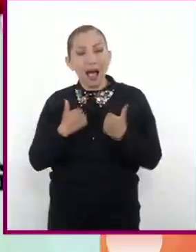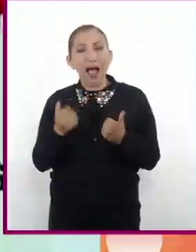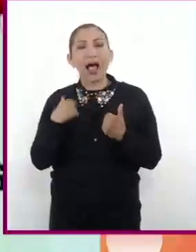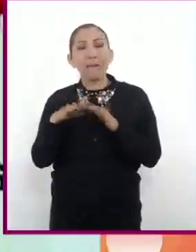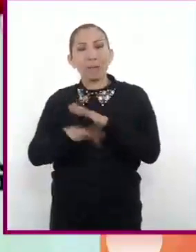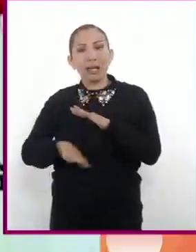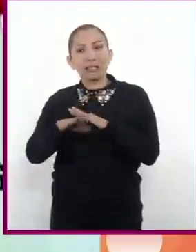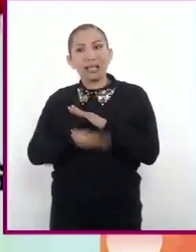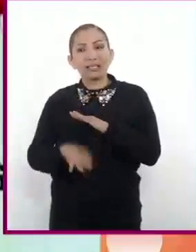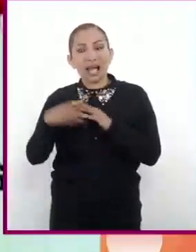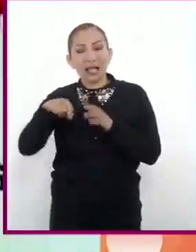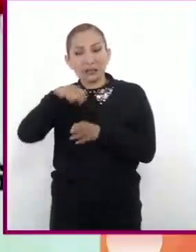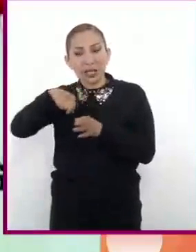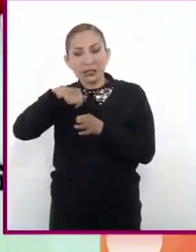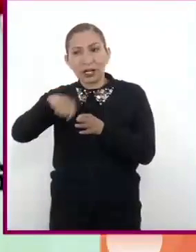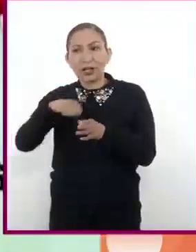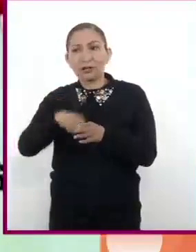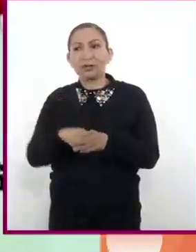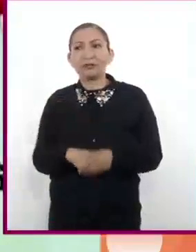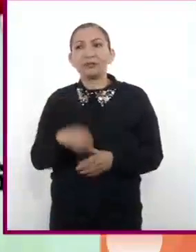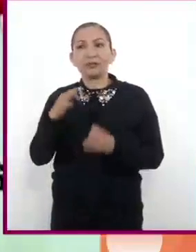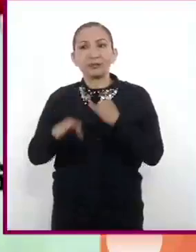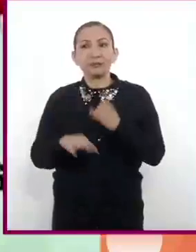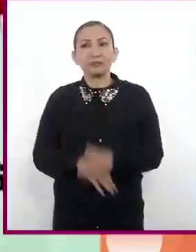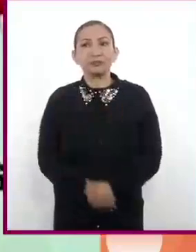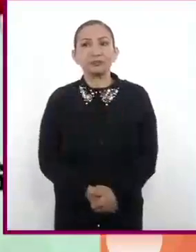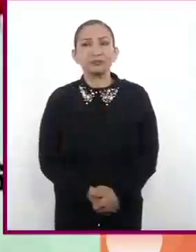propiedades básicas de la disolución final.